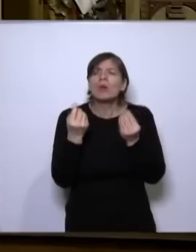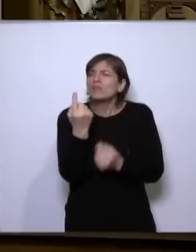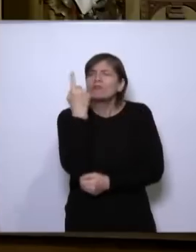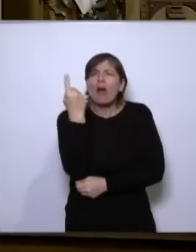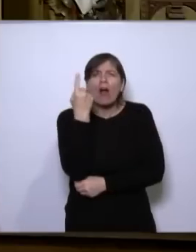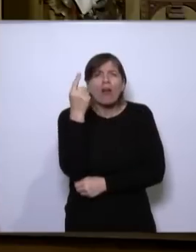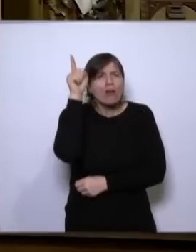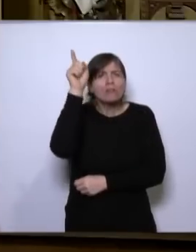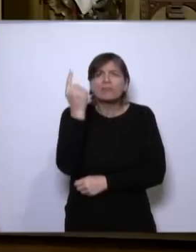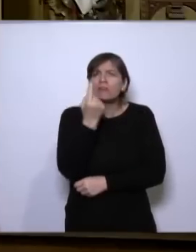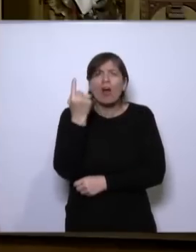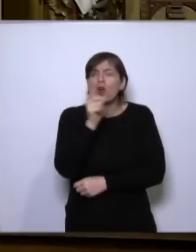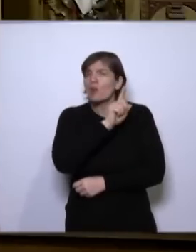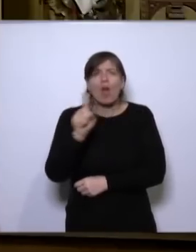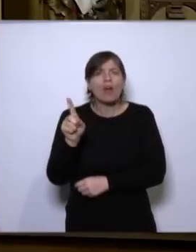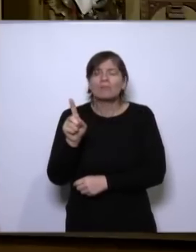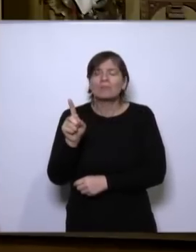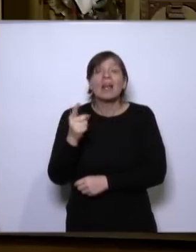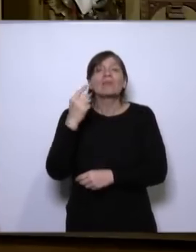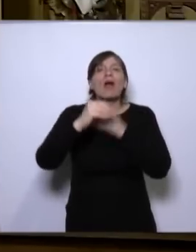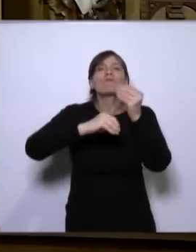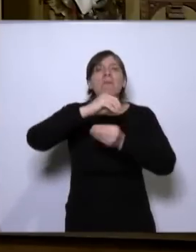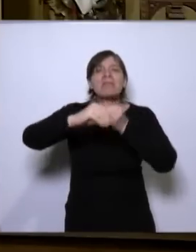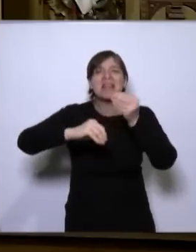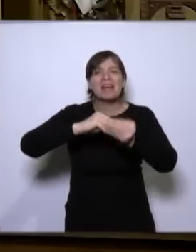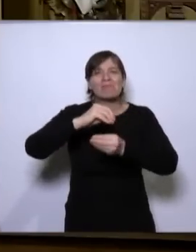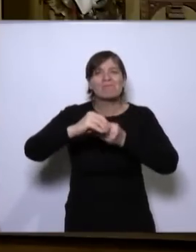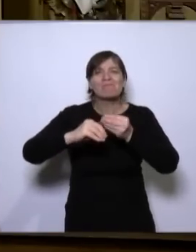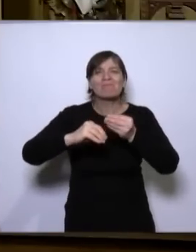soledad, sino una familia,